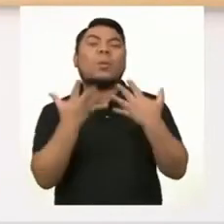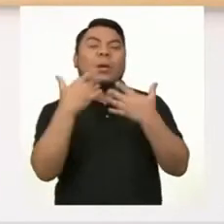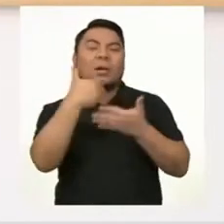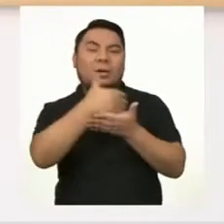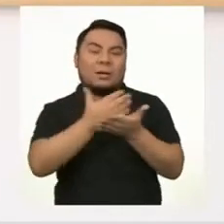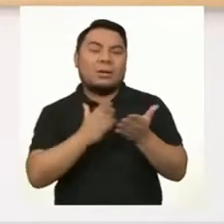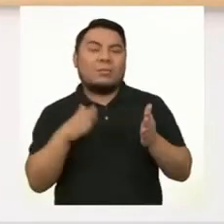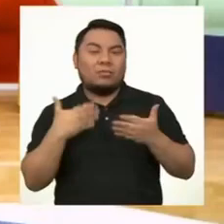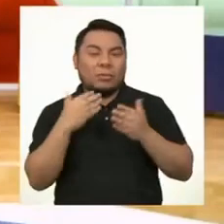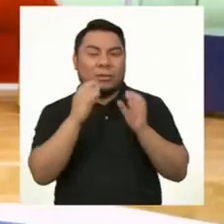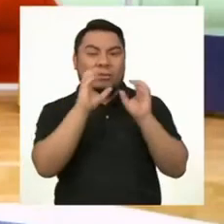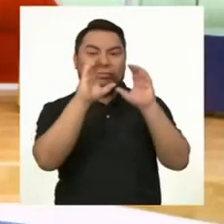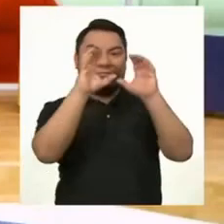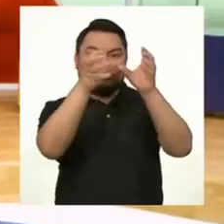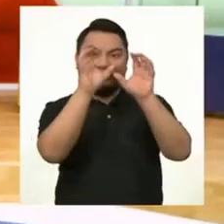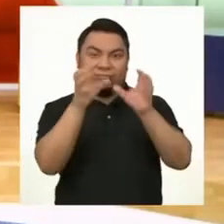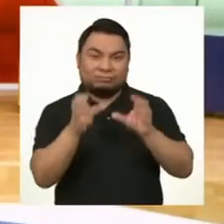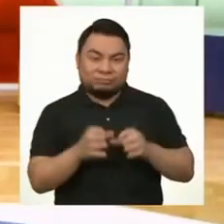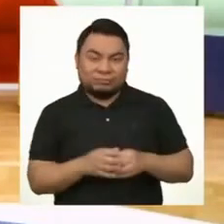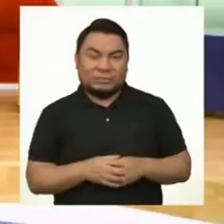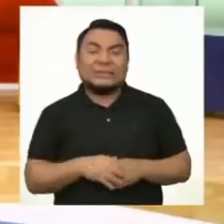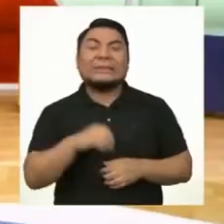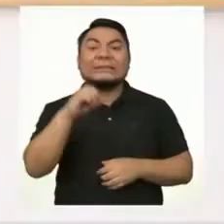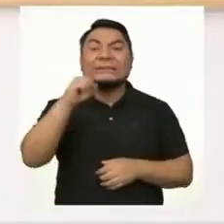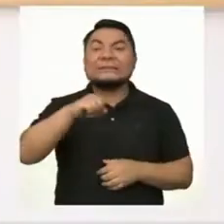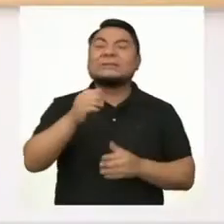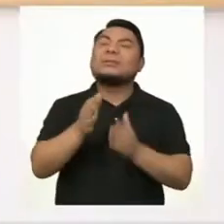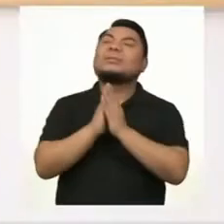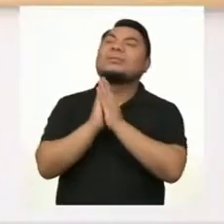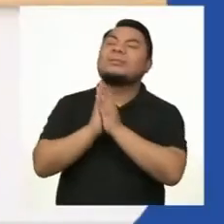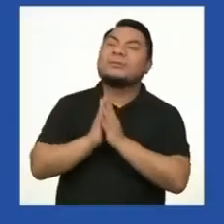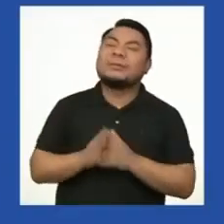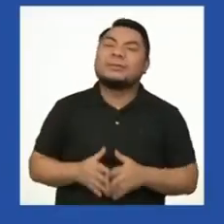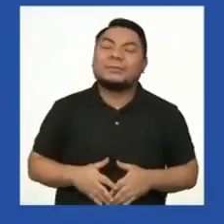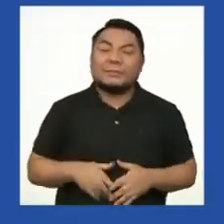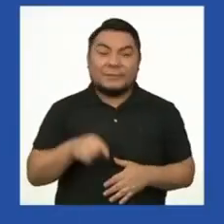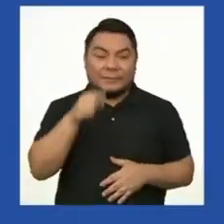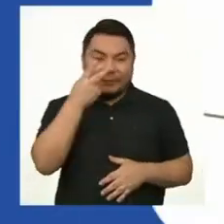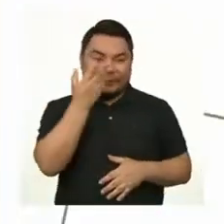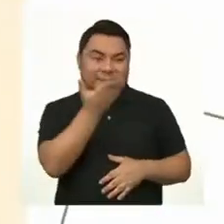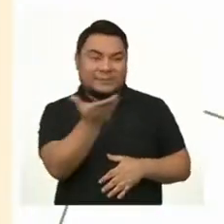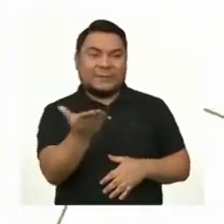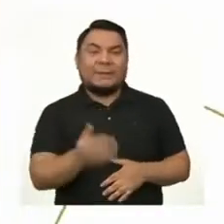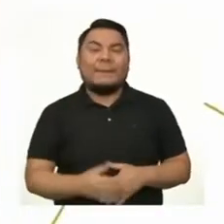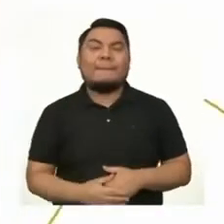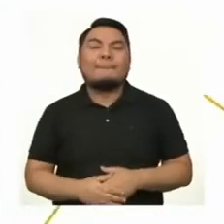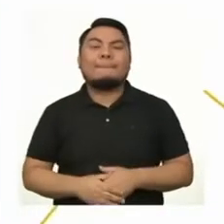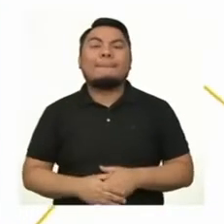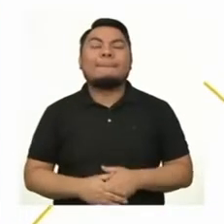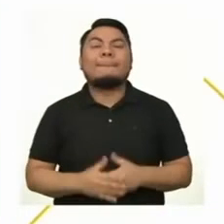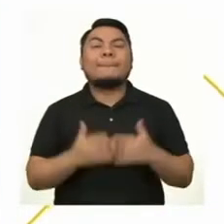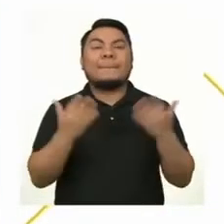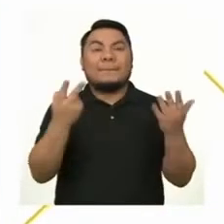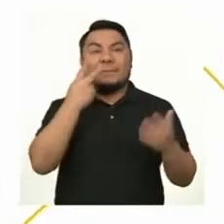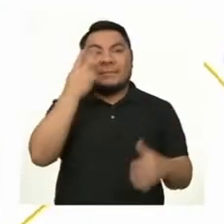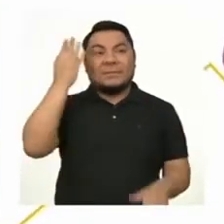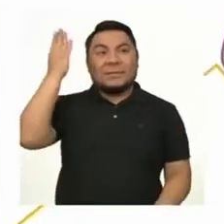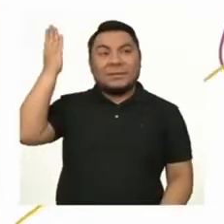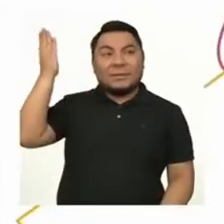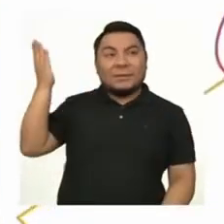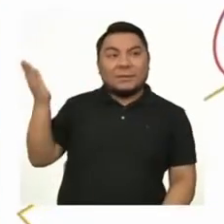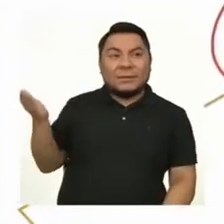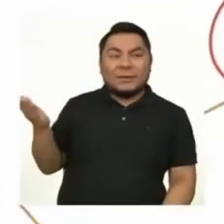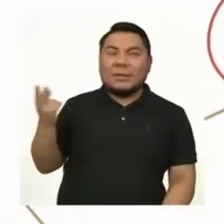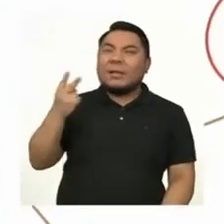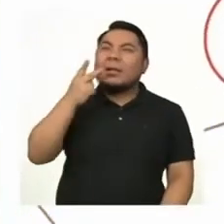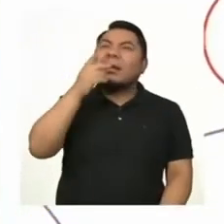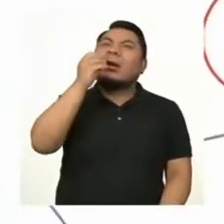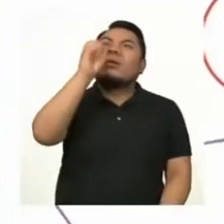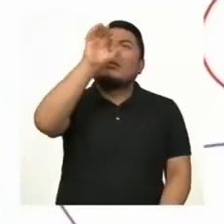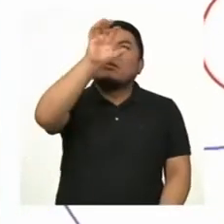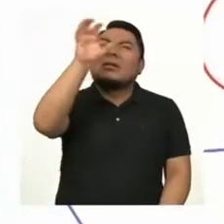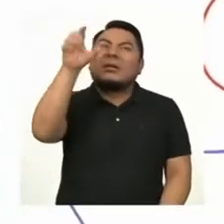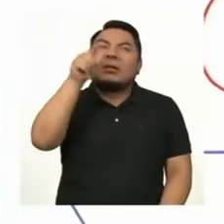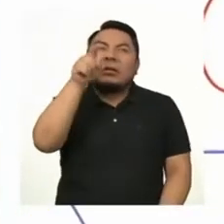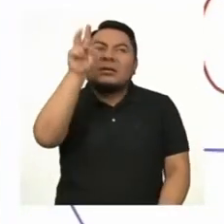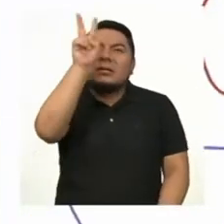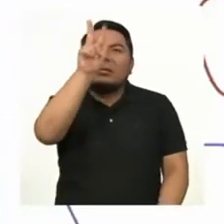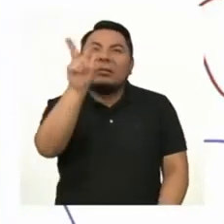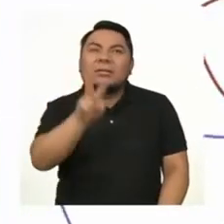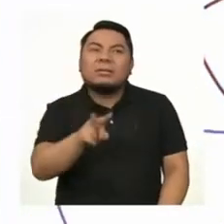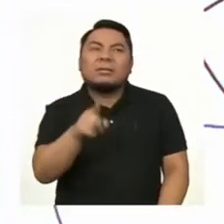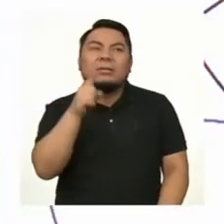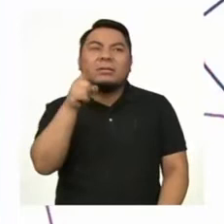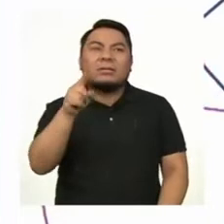las podrías dividir? Sí, por favor. Ahí va. A ver, por lo visual y la forma en la que está